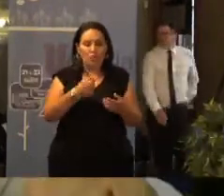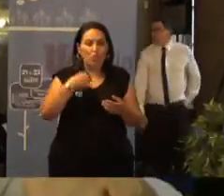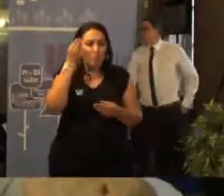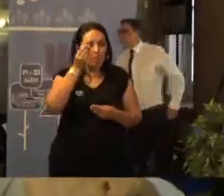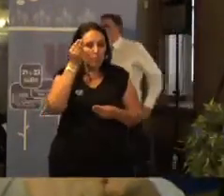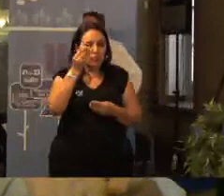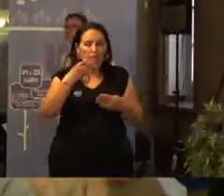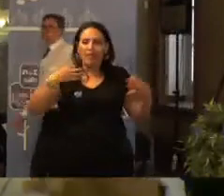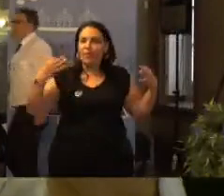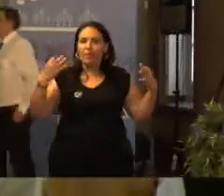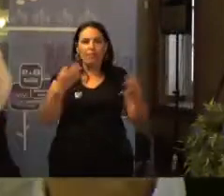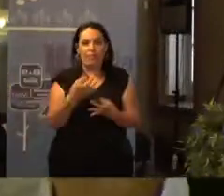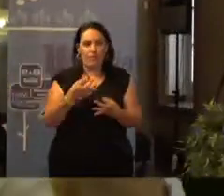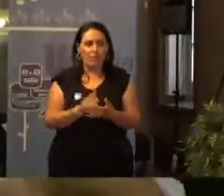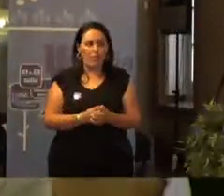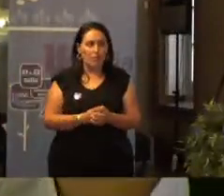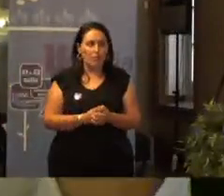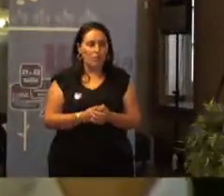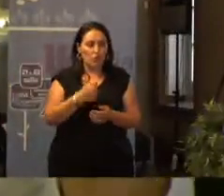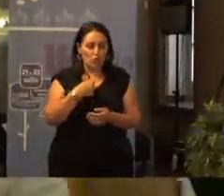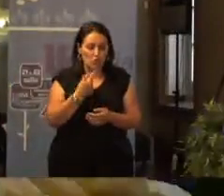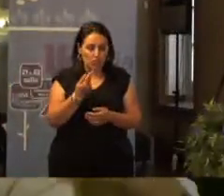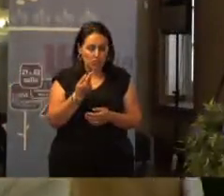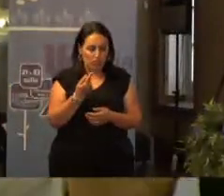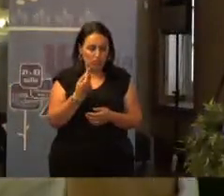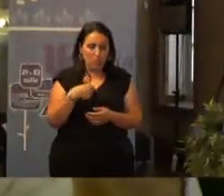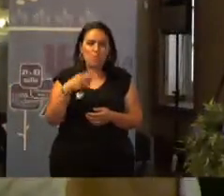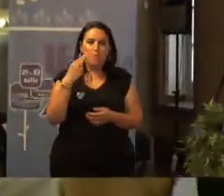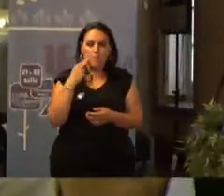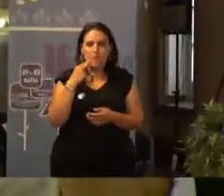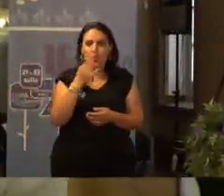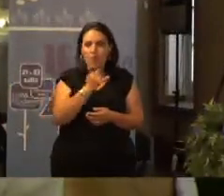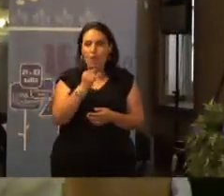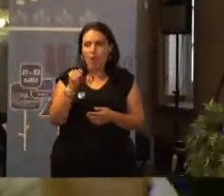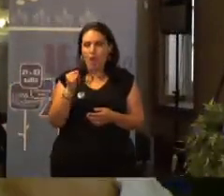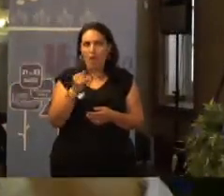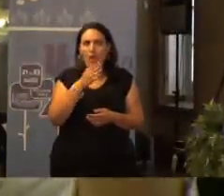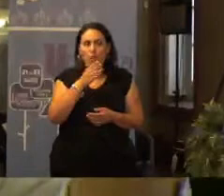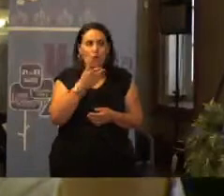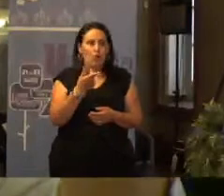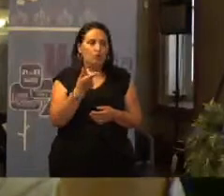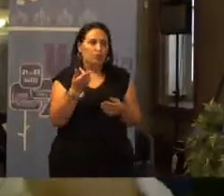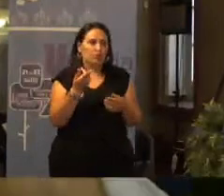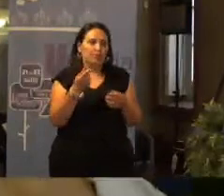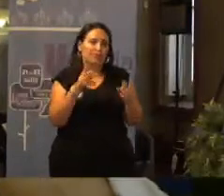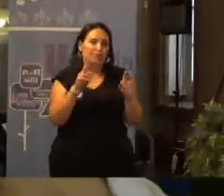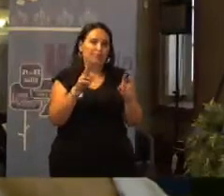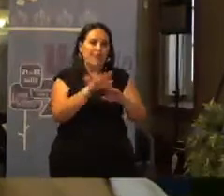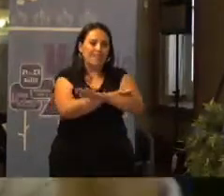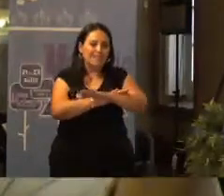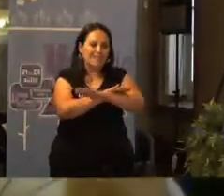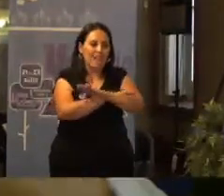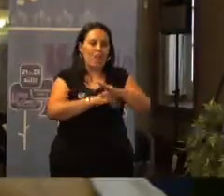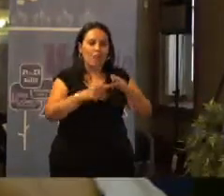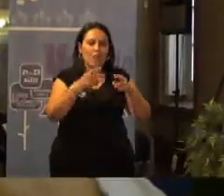indispensable facelo. Eu teño moito medo de que, a unha vez que a nivel de Estado a dinámica do